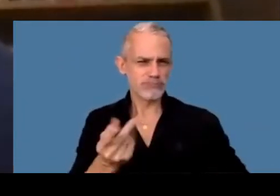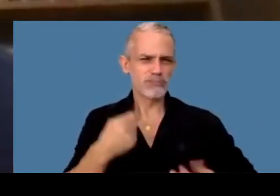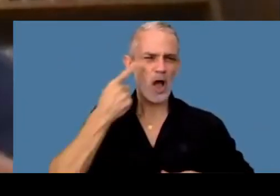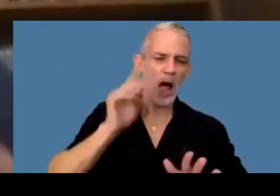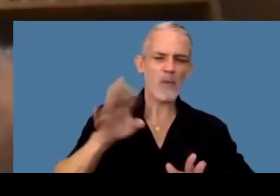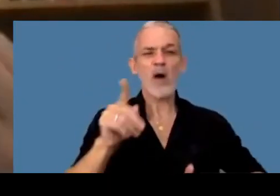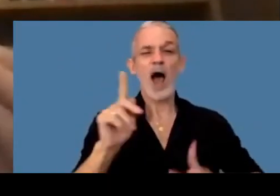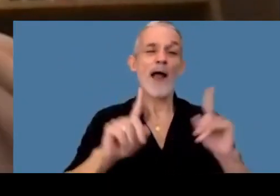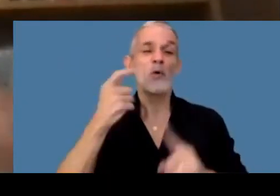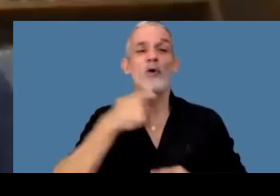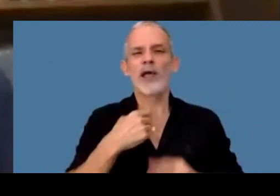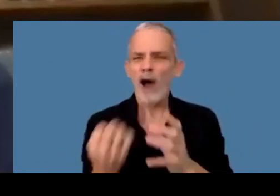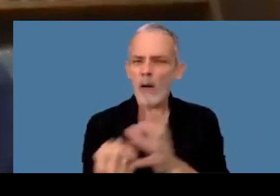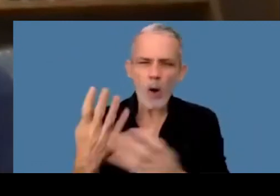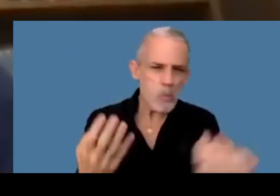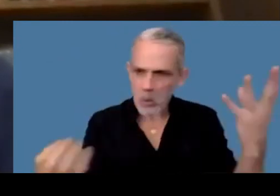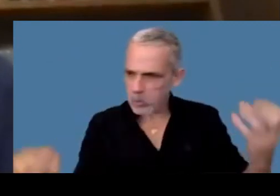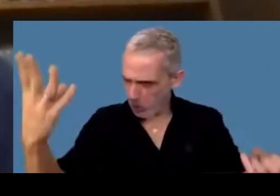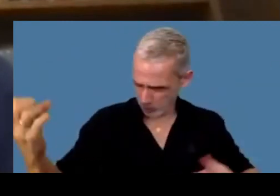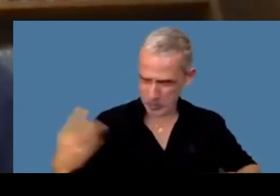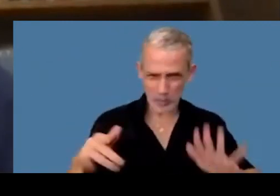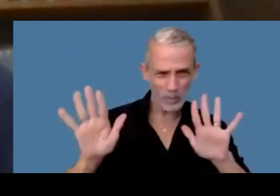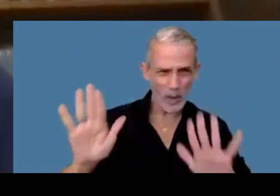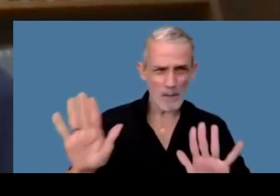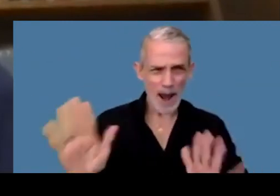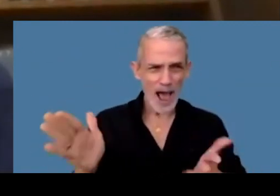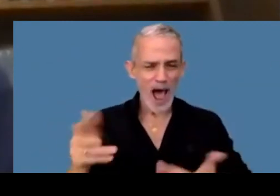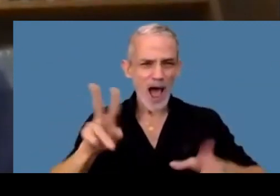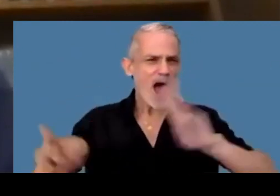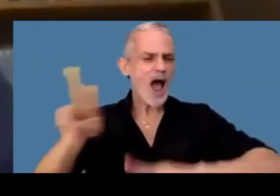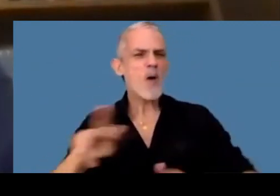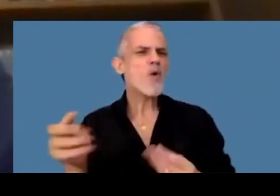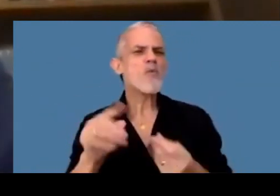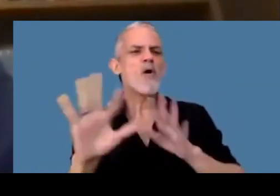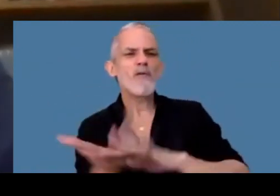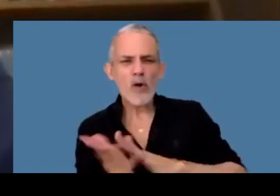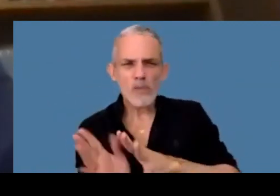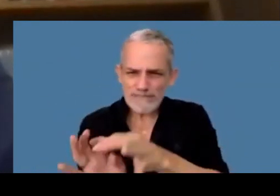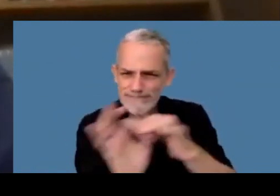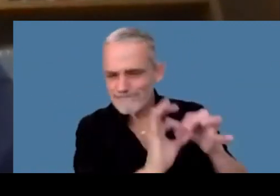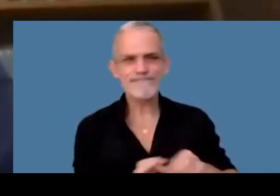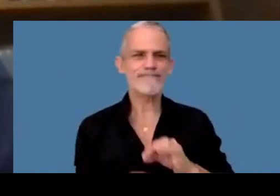crear sindicatos y todo, digo, busquemos por favor cómo podemos